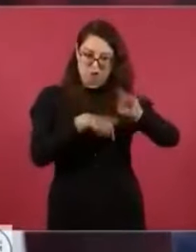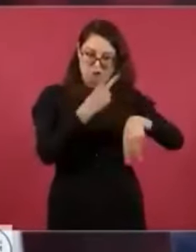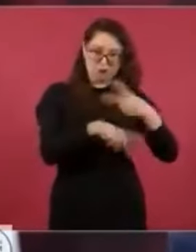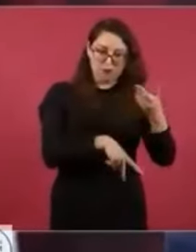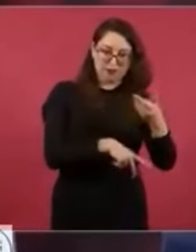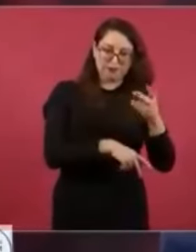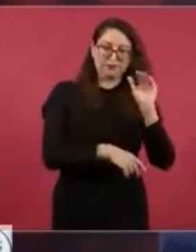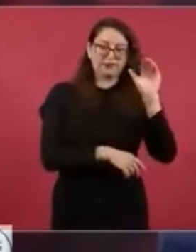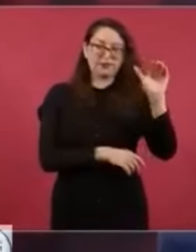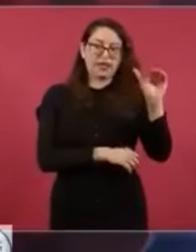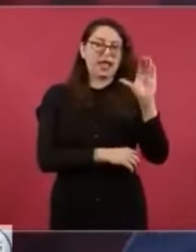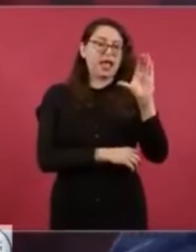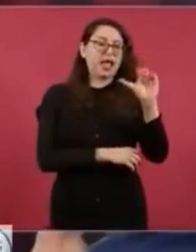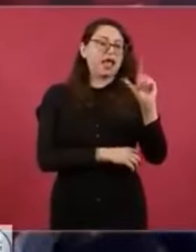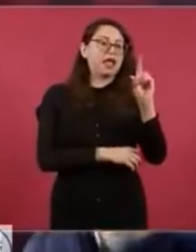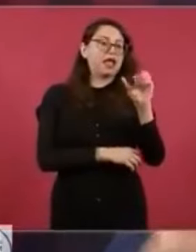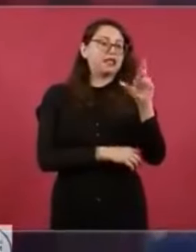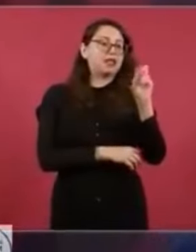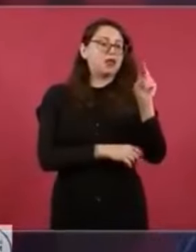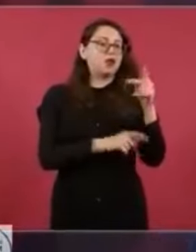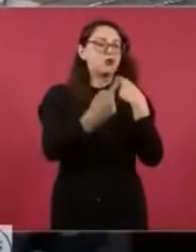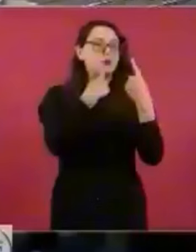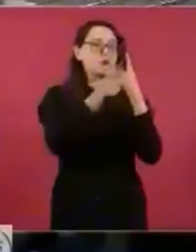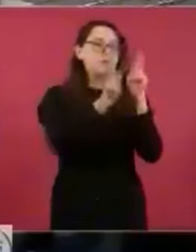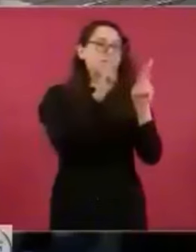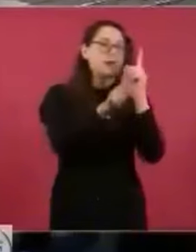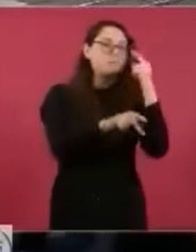Calderón para formar un